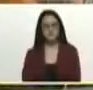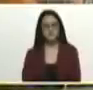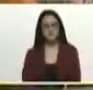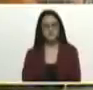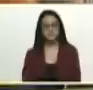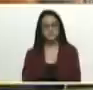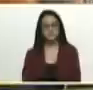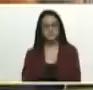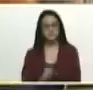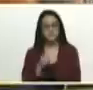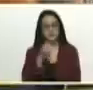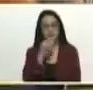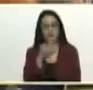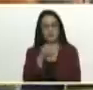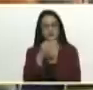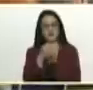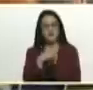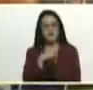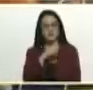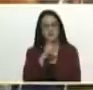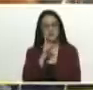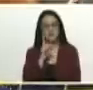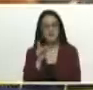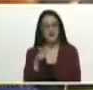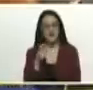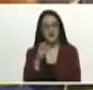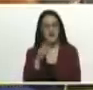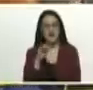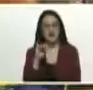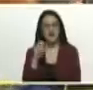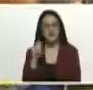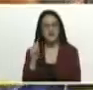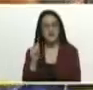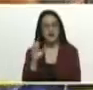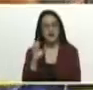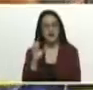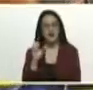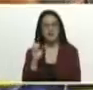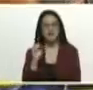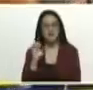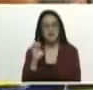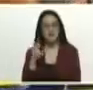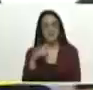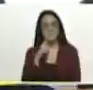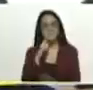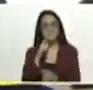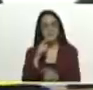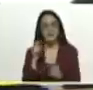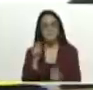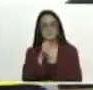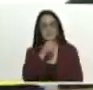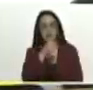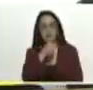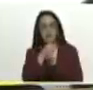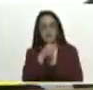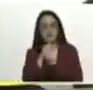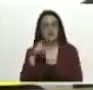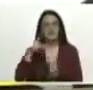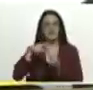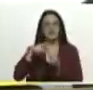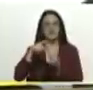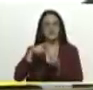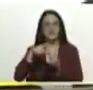Muy buenas tardes. Mi nombre es Graia Casella, periodista de Venezolana de Televisión. Buenas